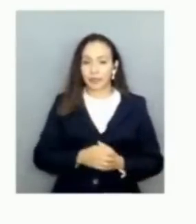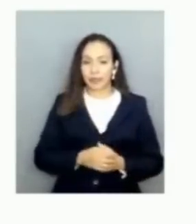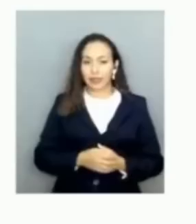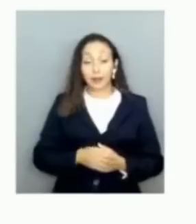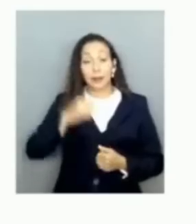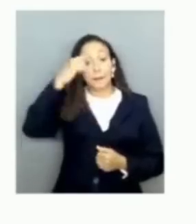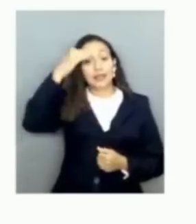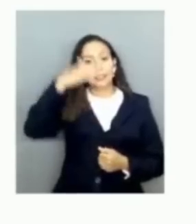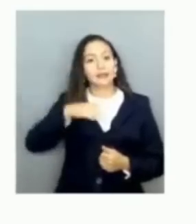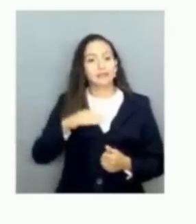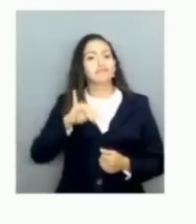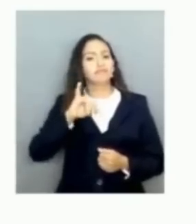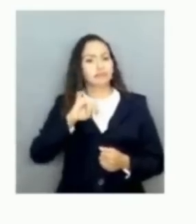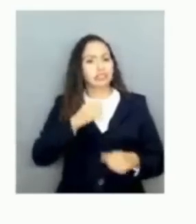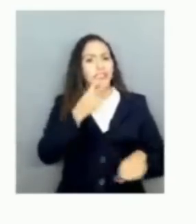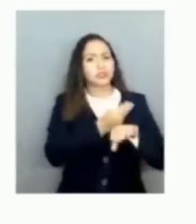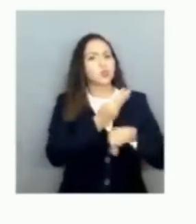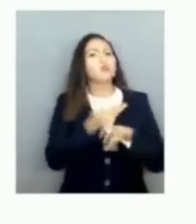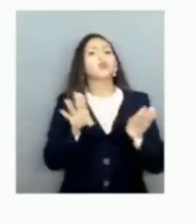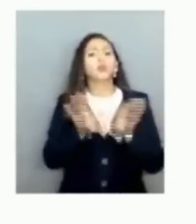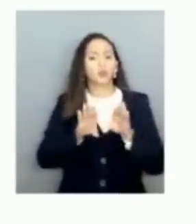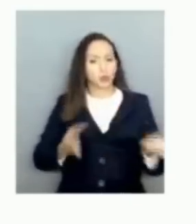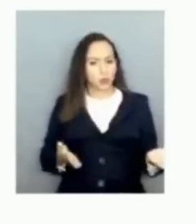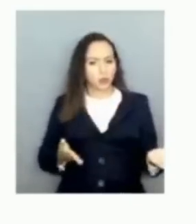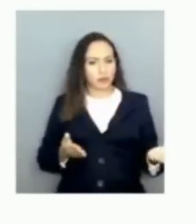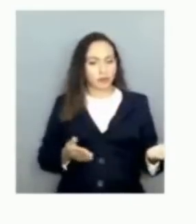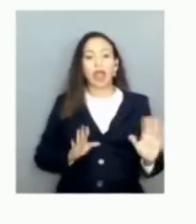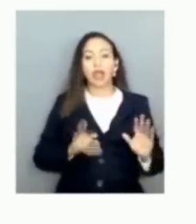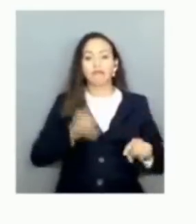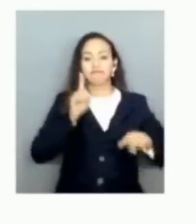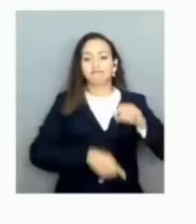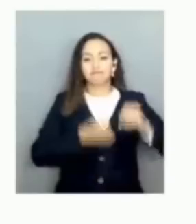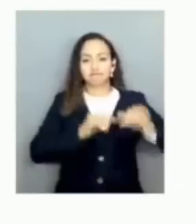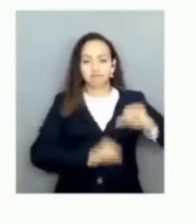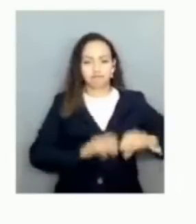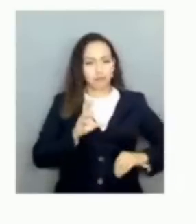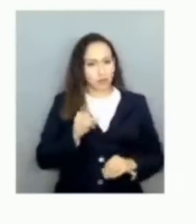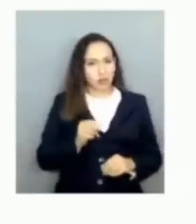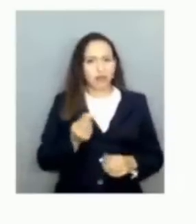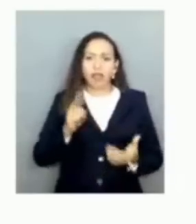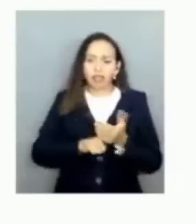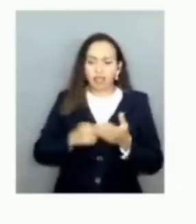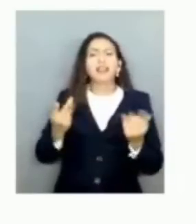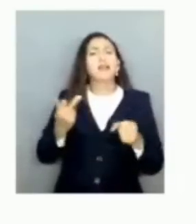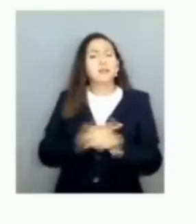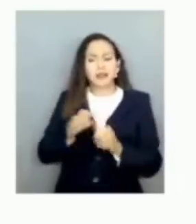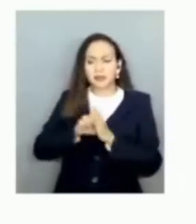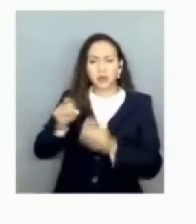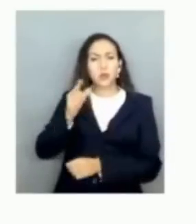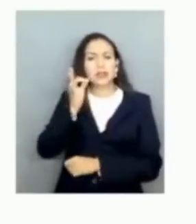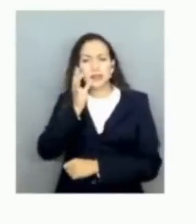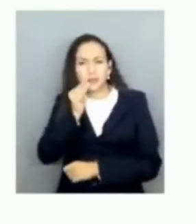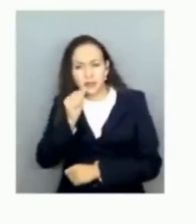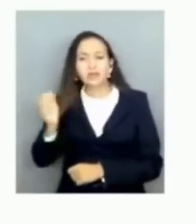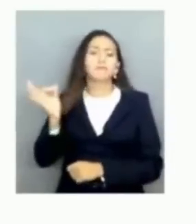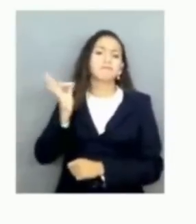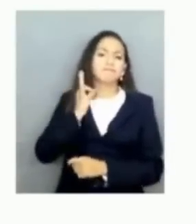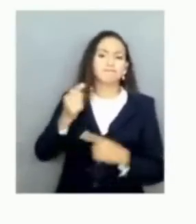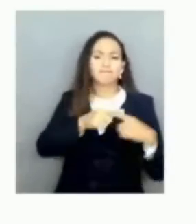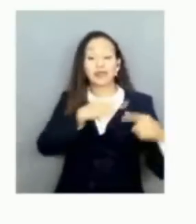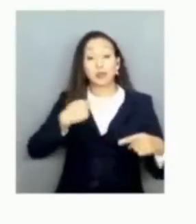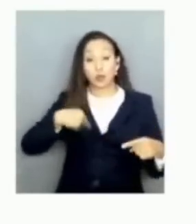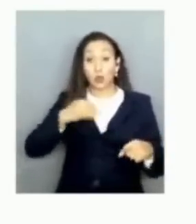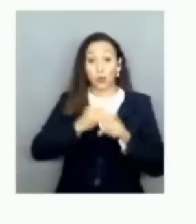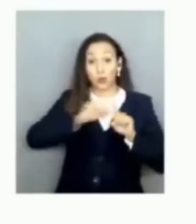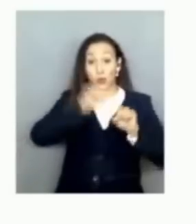cuentas a delincuentes, la señora Norma Piña dijo que ella no iba a litigar en medios